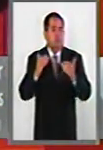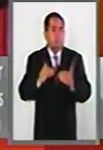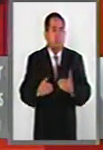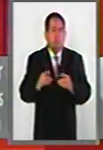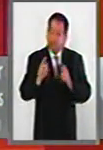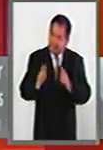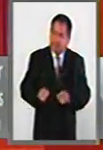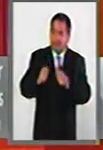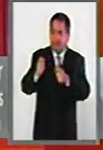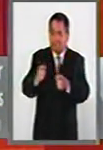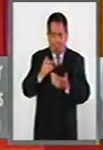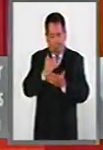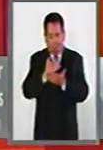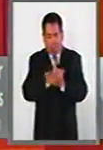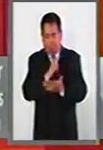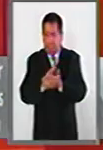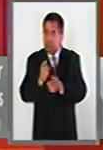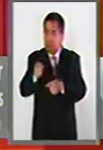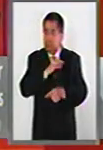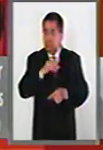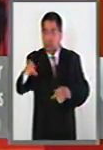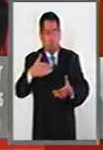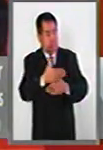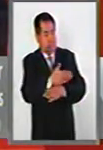van a dar esos instrumentos que están pidiendo.